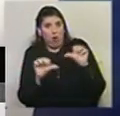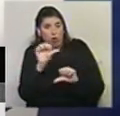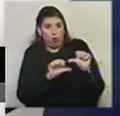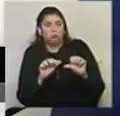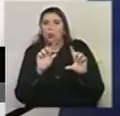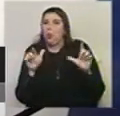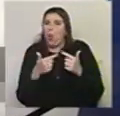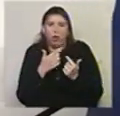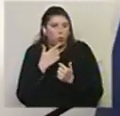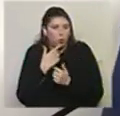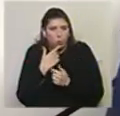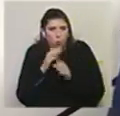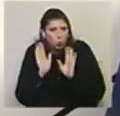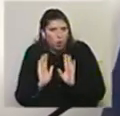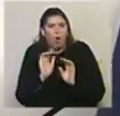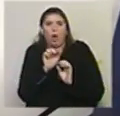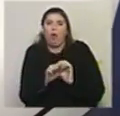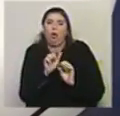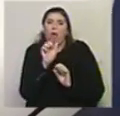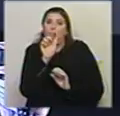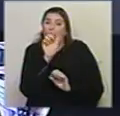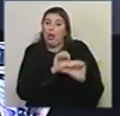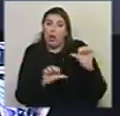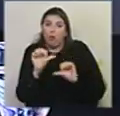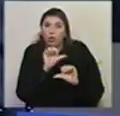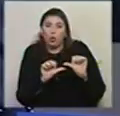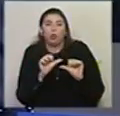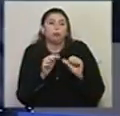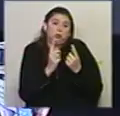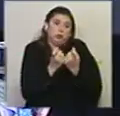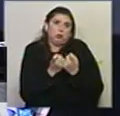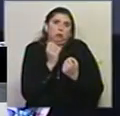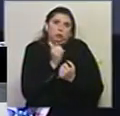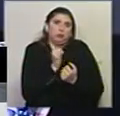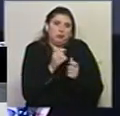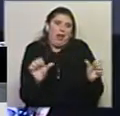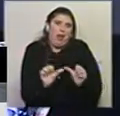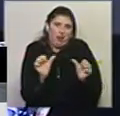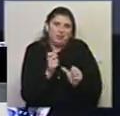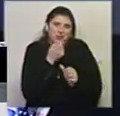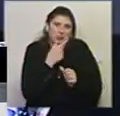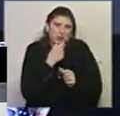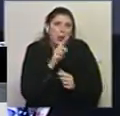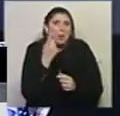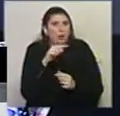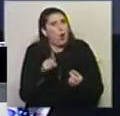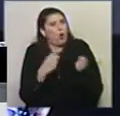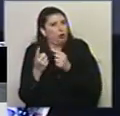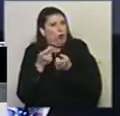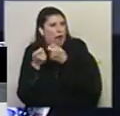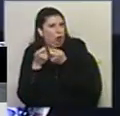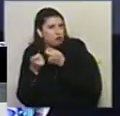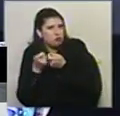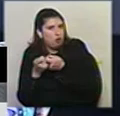dudar que es un trabajo que tiene un costado que necesitamos, pero tiene otro costado que es estrictamente el del negocio, no